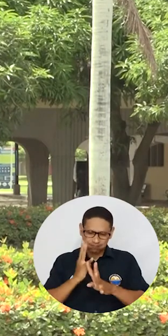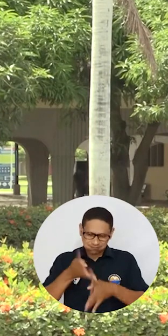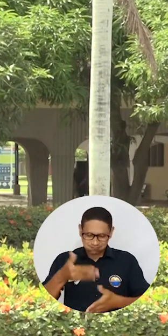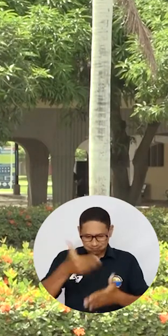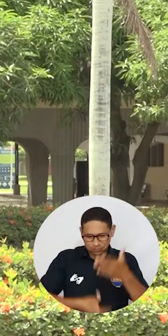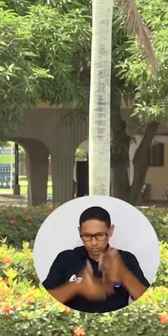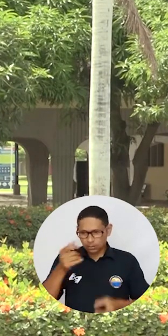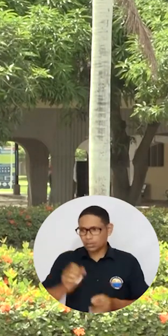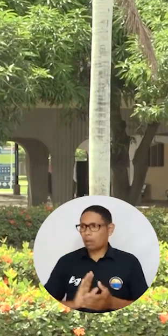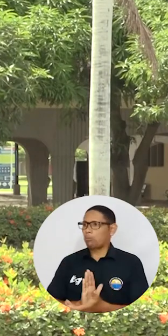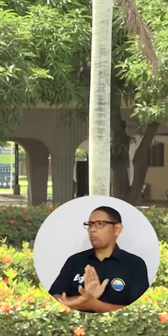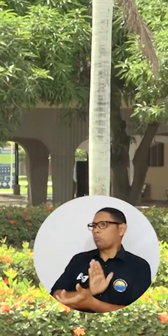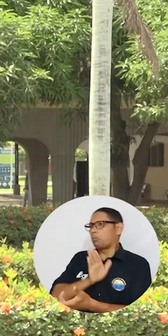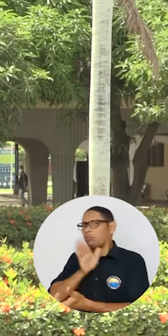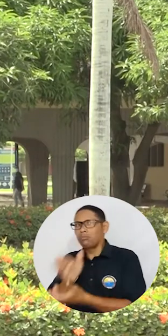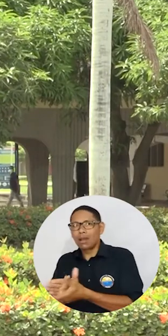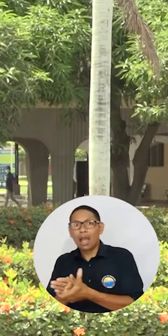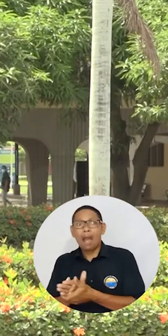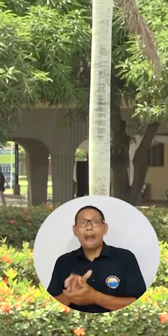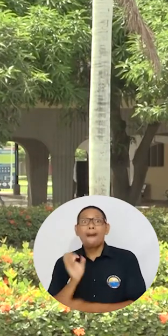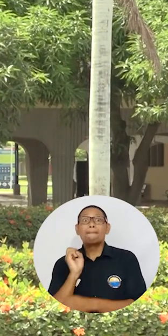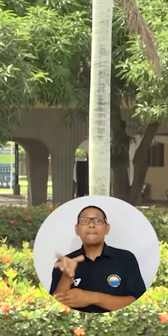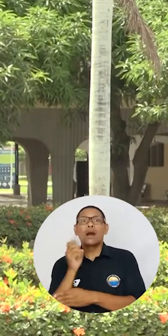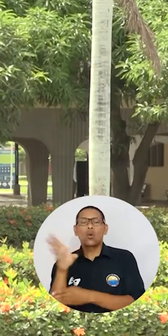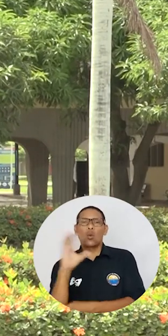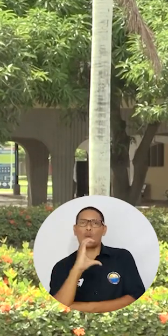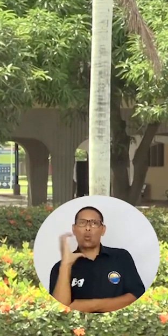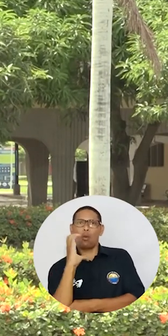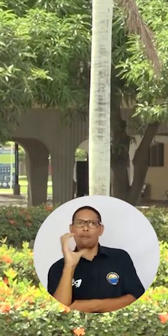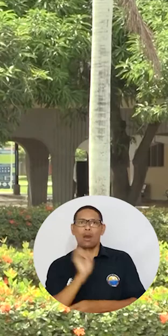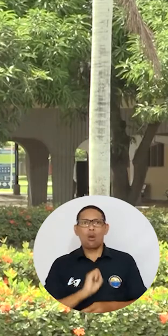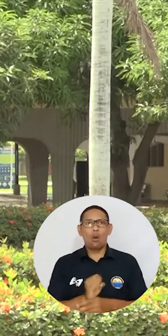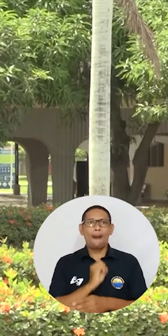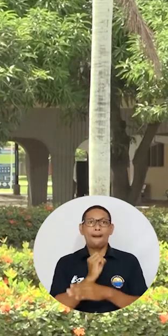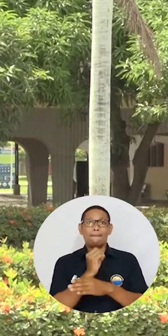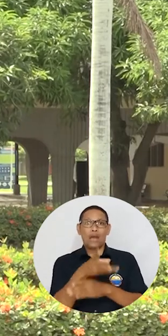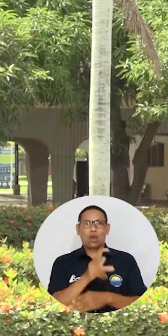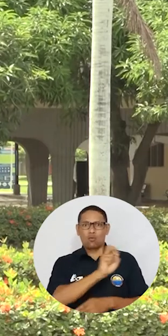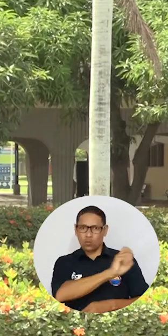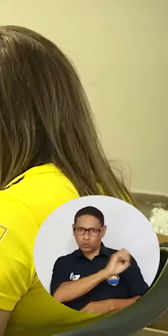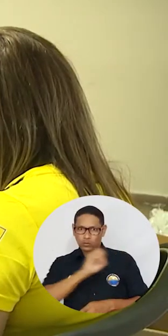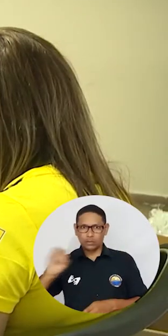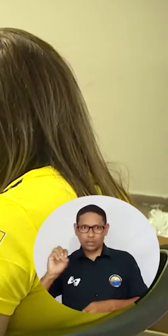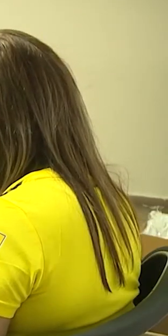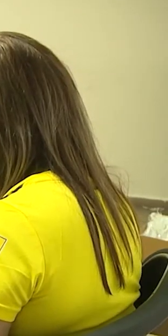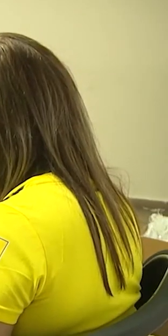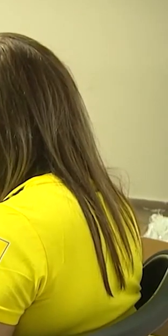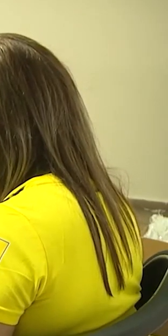podrá acercarse a los corresponsales bancarios de Bancolombia o a las oficinas de Banco Occidente.